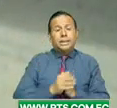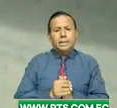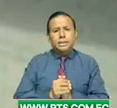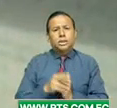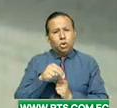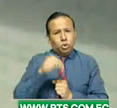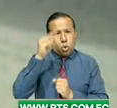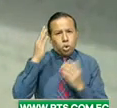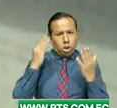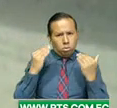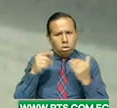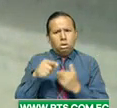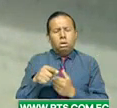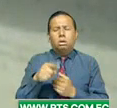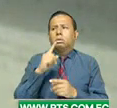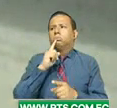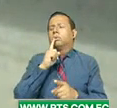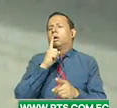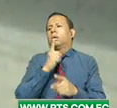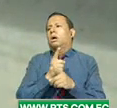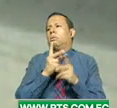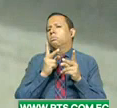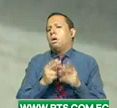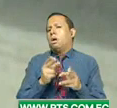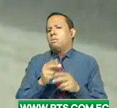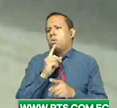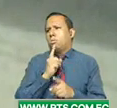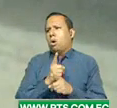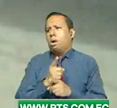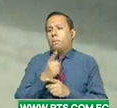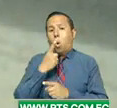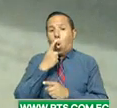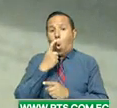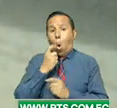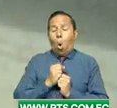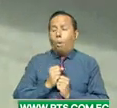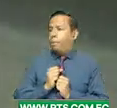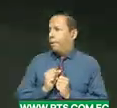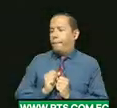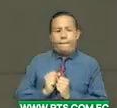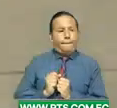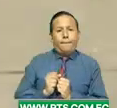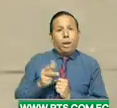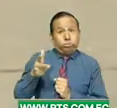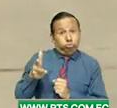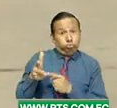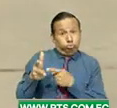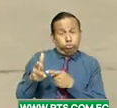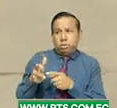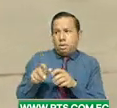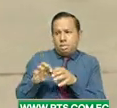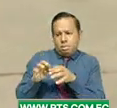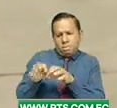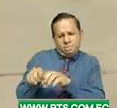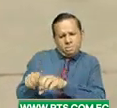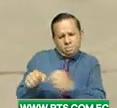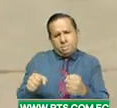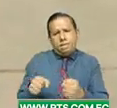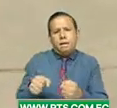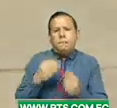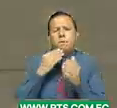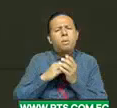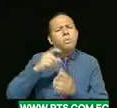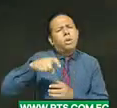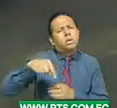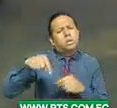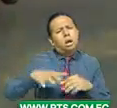Guayaquil, también pasan por el fuero delictivo. Y también hace falta un póster aquí, porque esa parte de aquí es oscura. Entonces coge, se